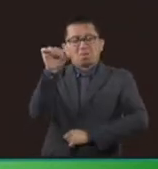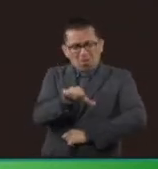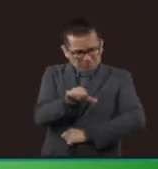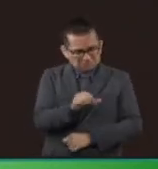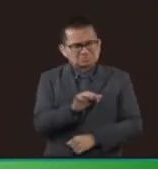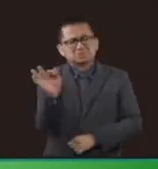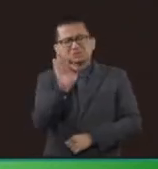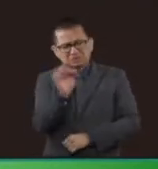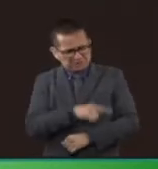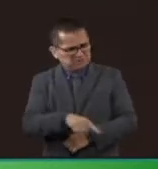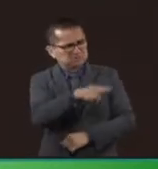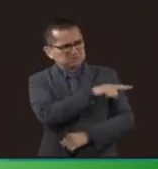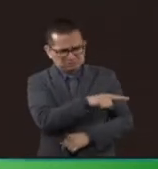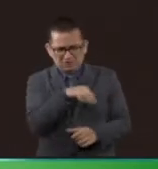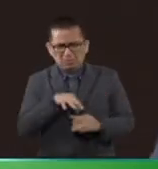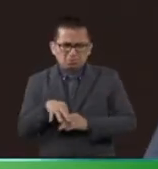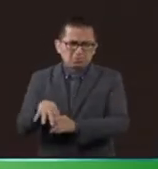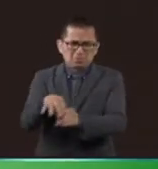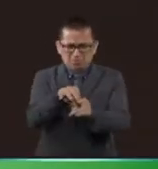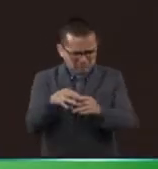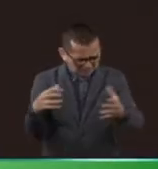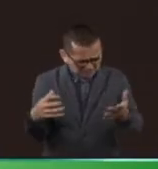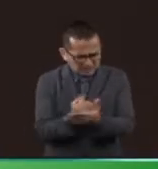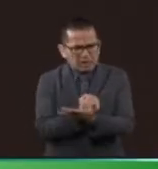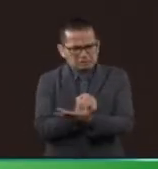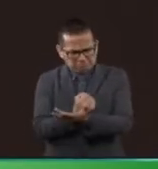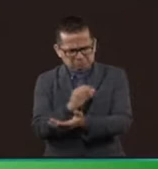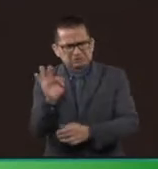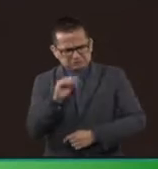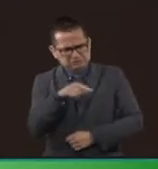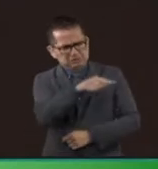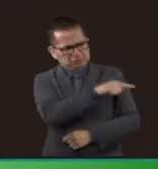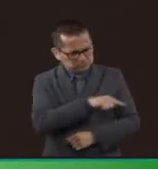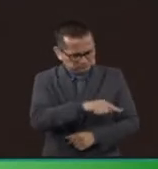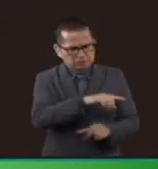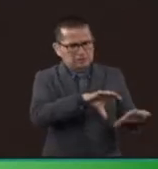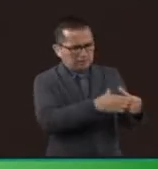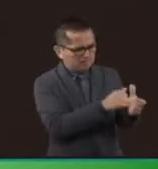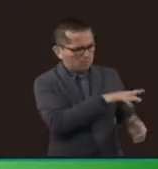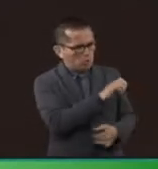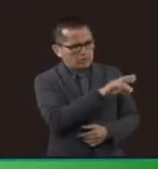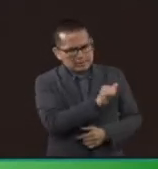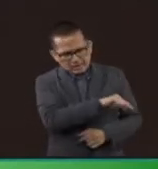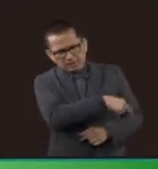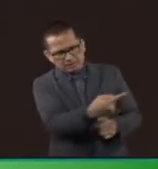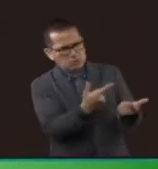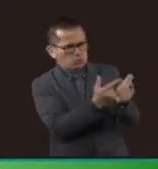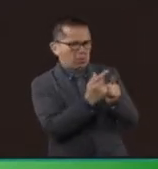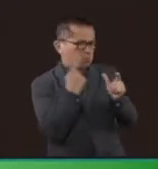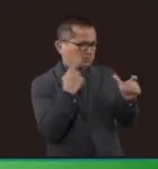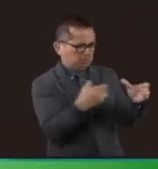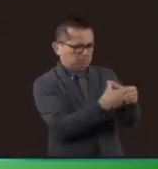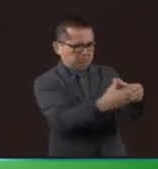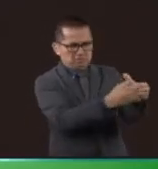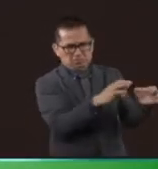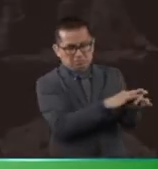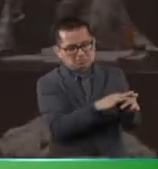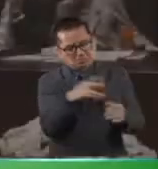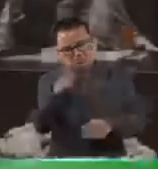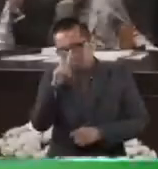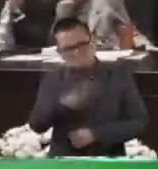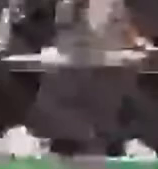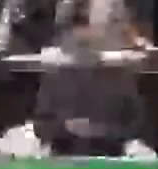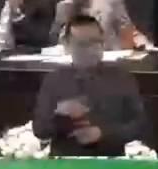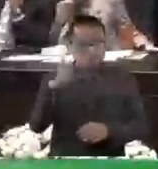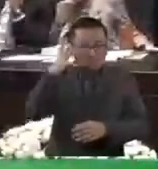podrán ganar la votación compañeras y compañeros de morena y sus aliados pero ya Perdieron el